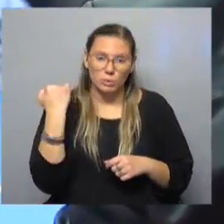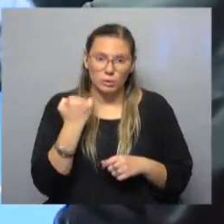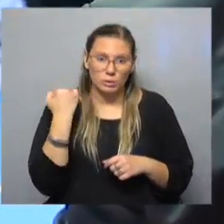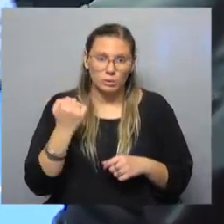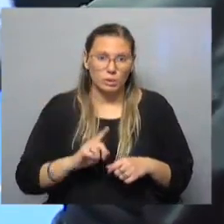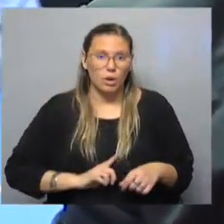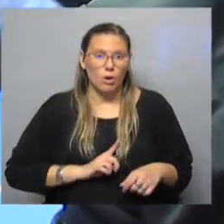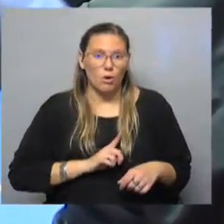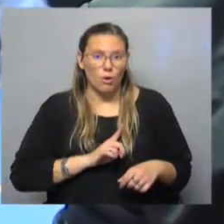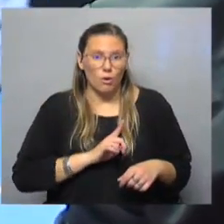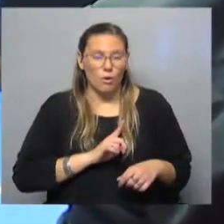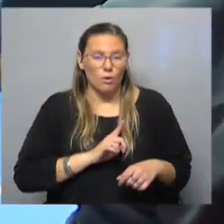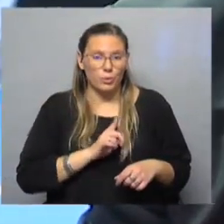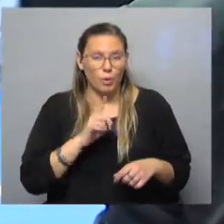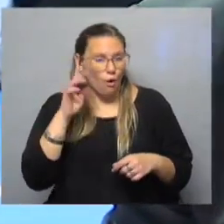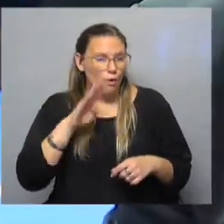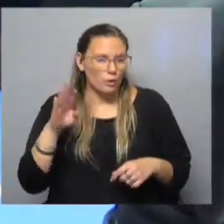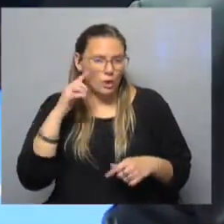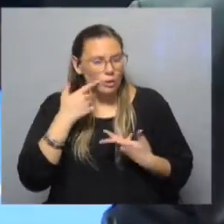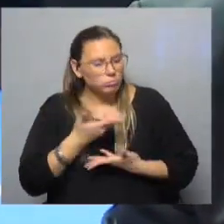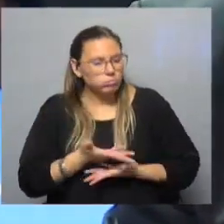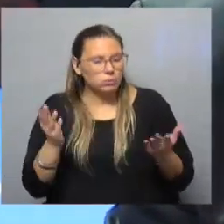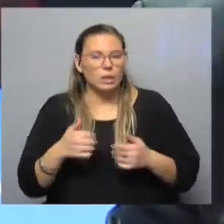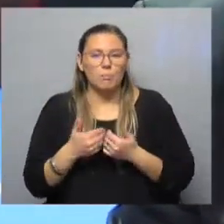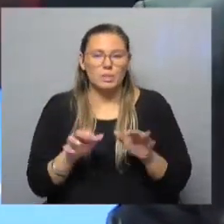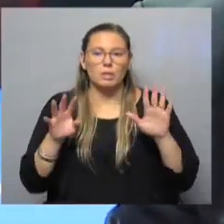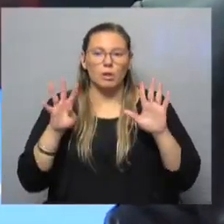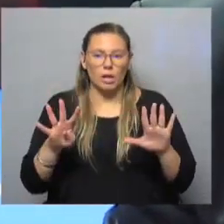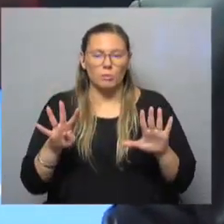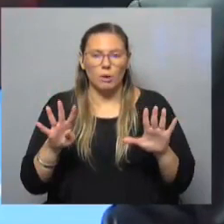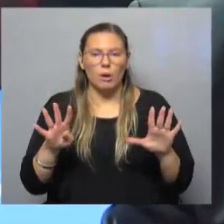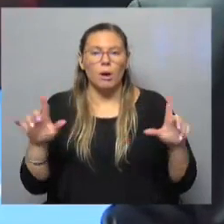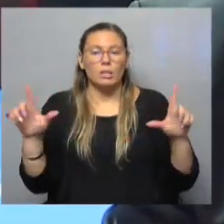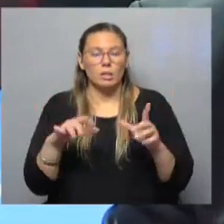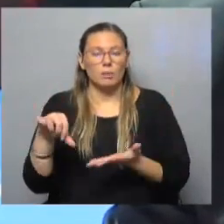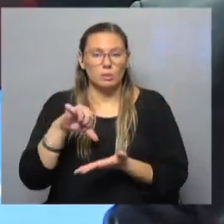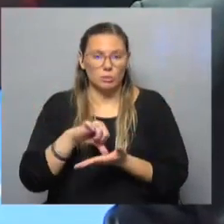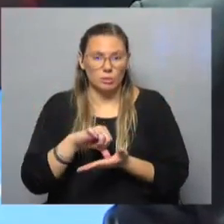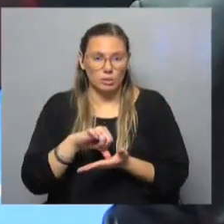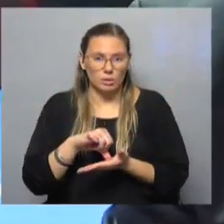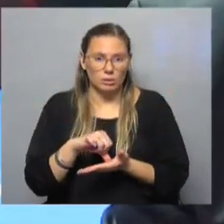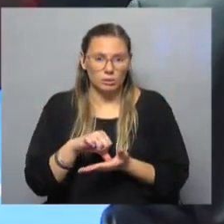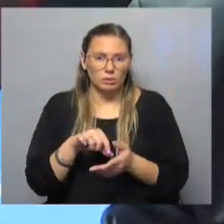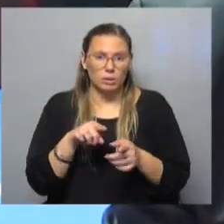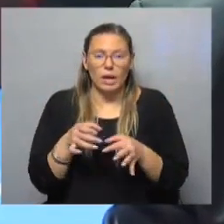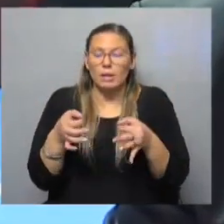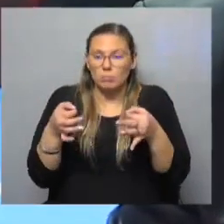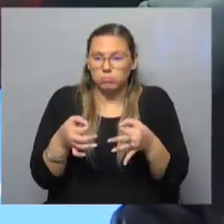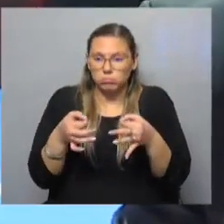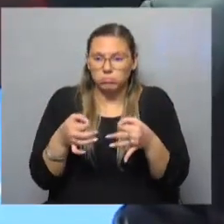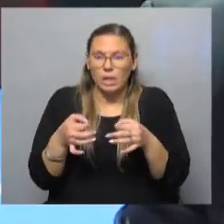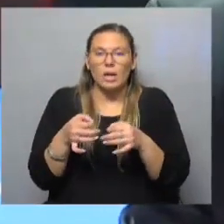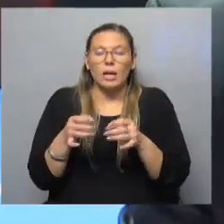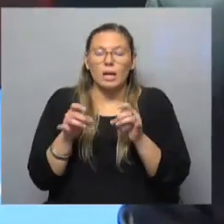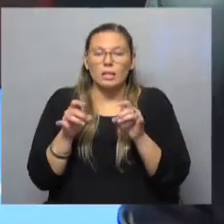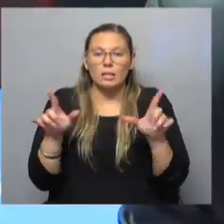el honor de transmitir a partir de las 21 horas por la pantalla de TV Ciudad. Es una transmisión exclusiva de TV Ciudad que,